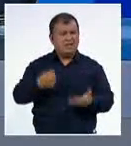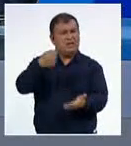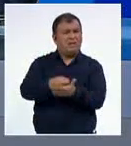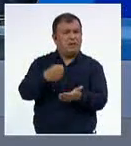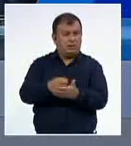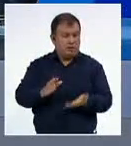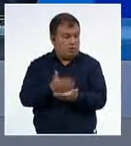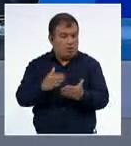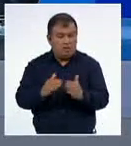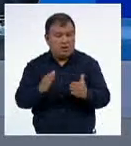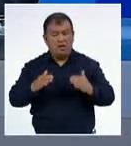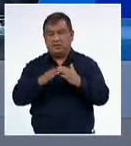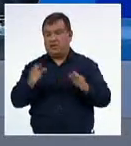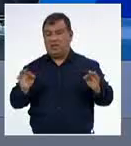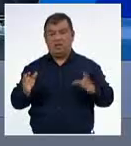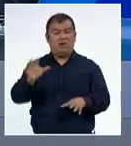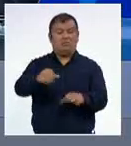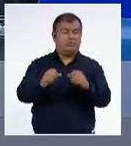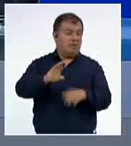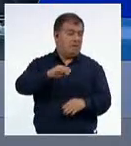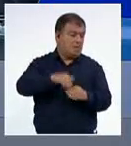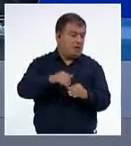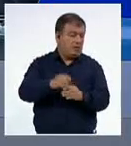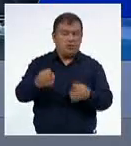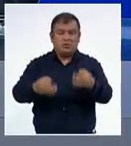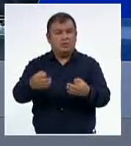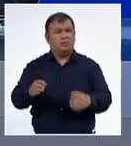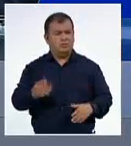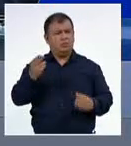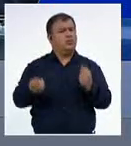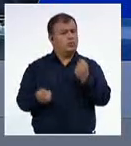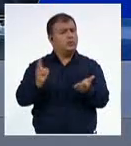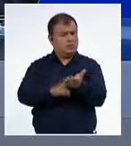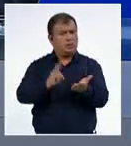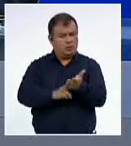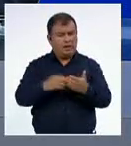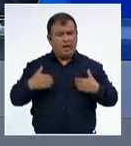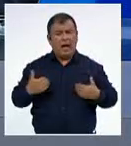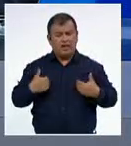no tienes plata, no tienes casa, tu nombre, no te van a embargar las cuentas de banco, no te van a hacer un juicio. Un seguro. Los que tienen animales